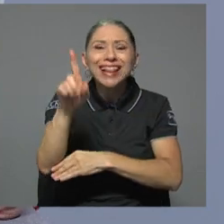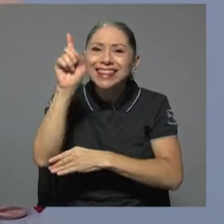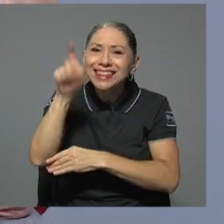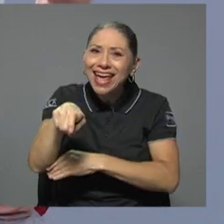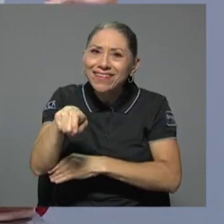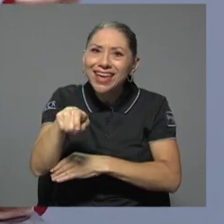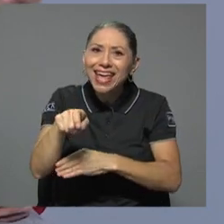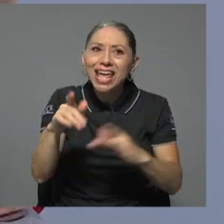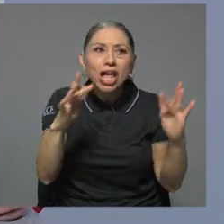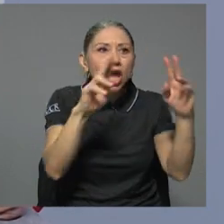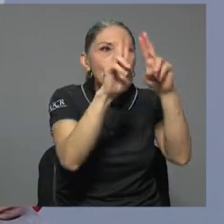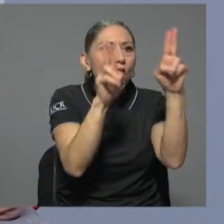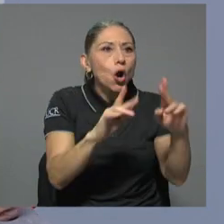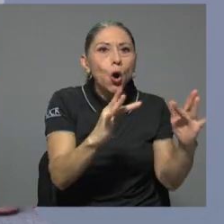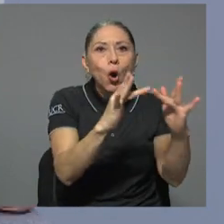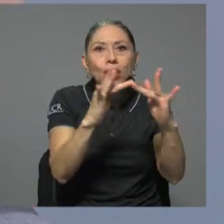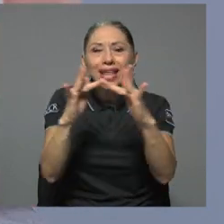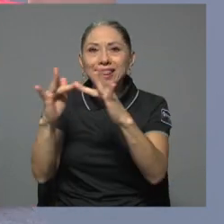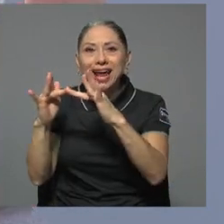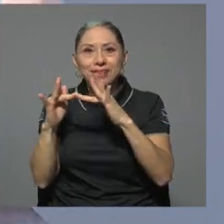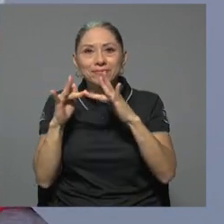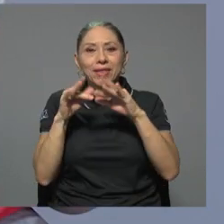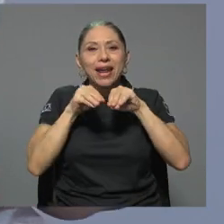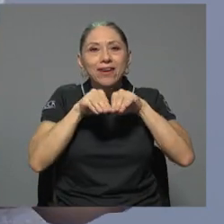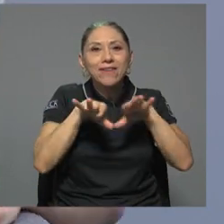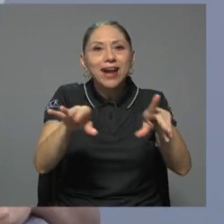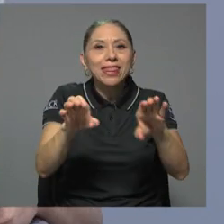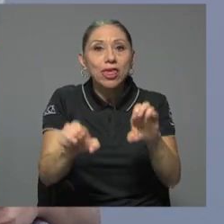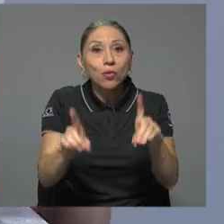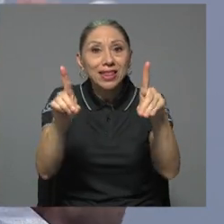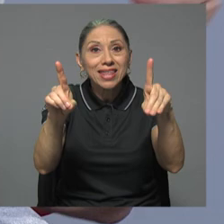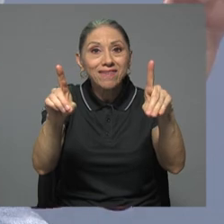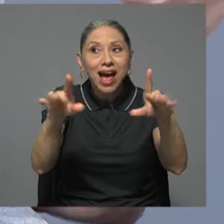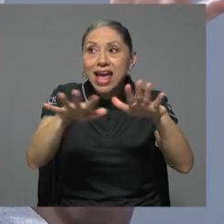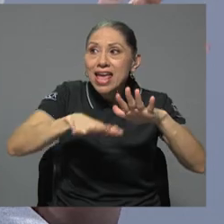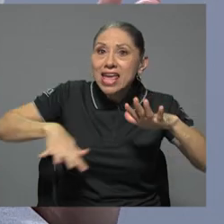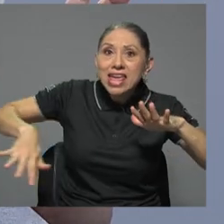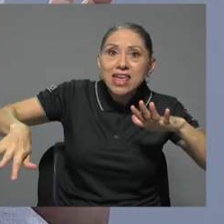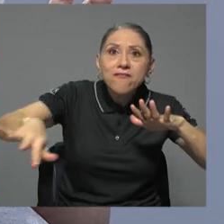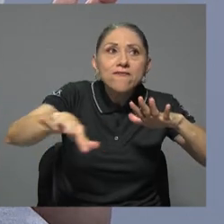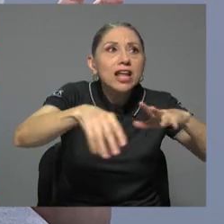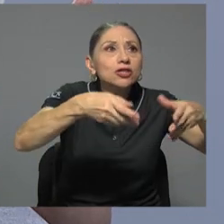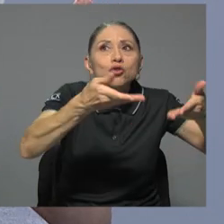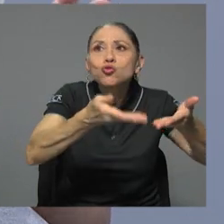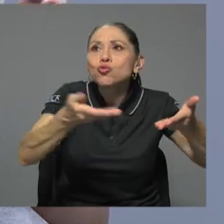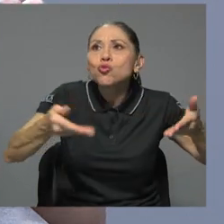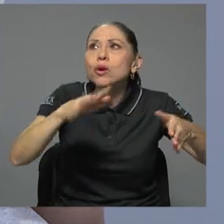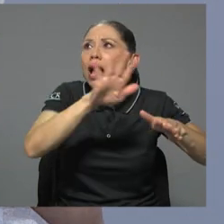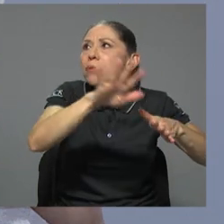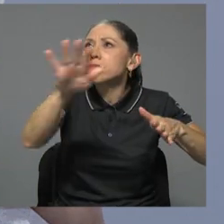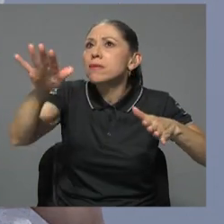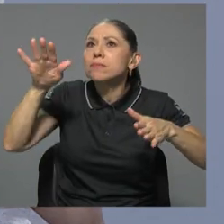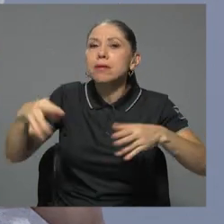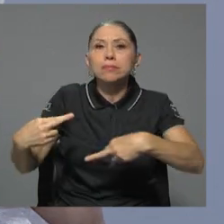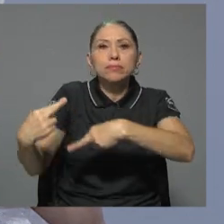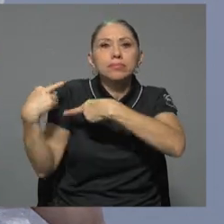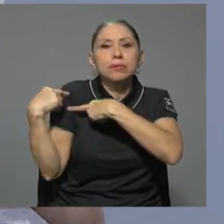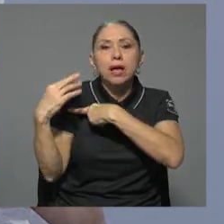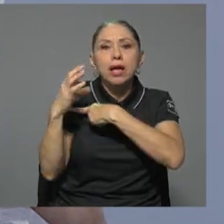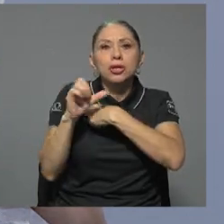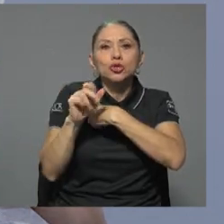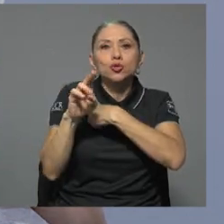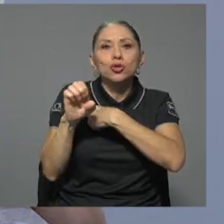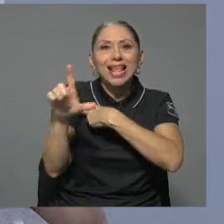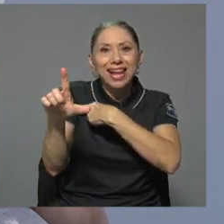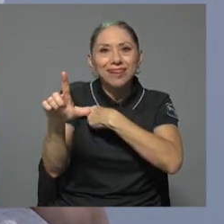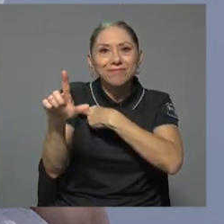en la red educativa la parte de infraestructura le corresponde a shuttle y está considerada dentro de fonatel